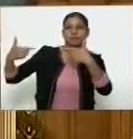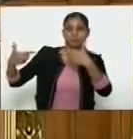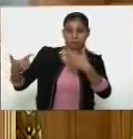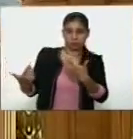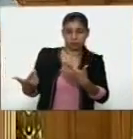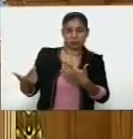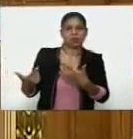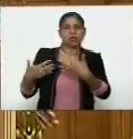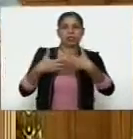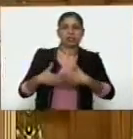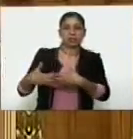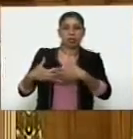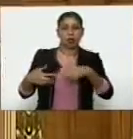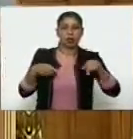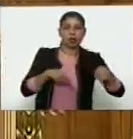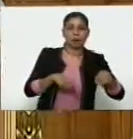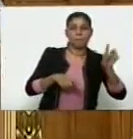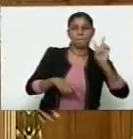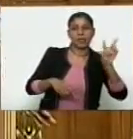confrontación imperio-nación,